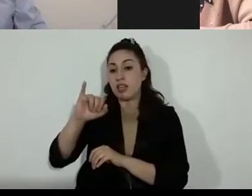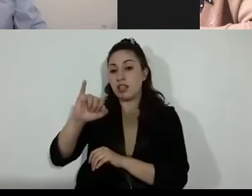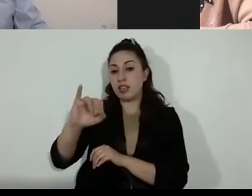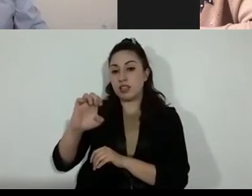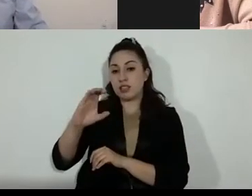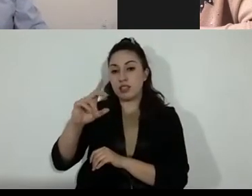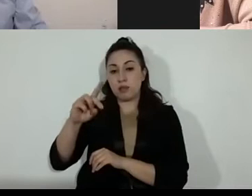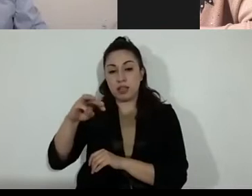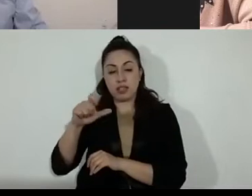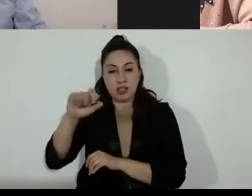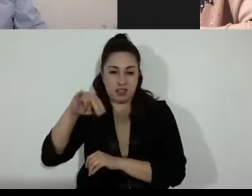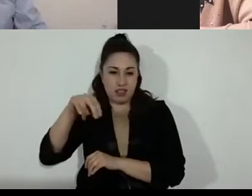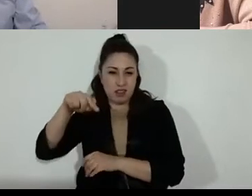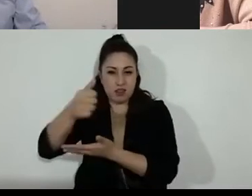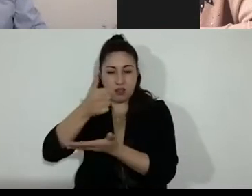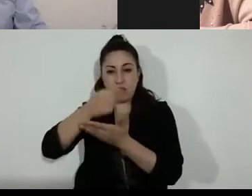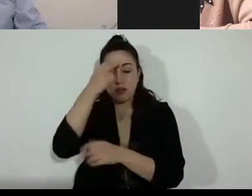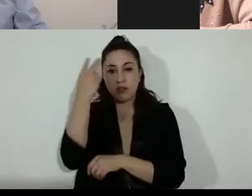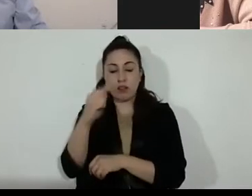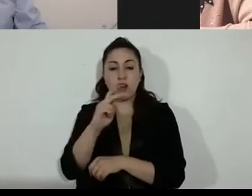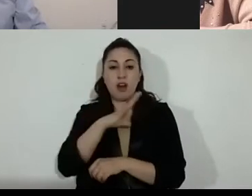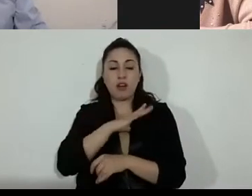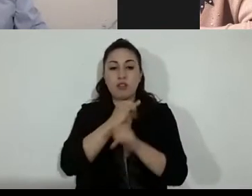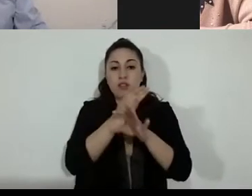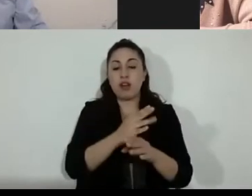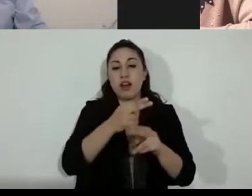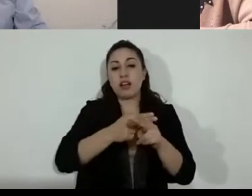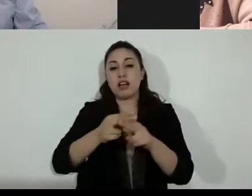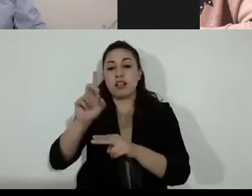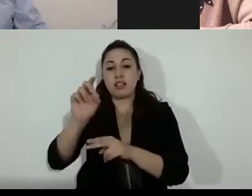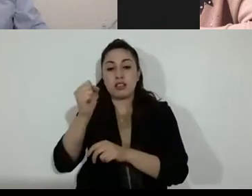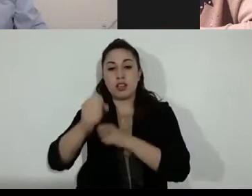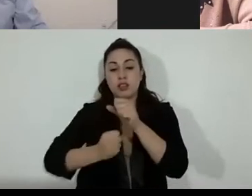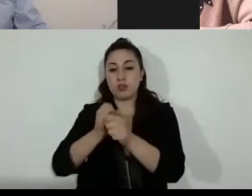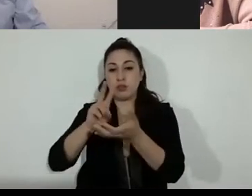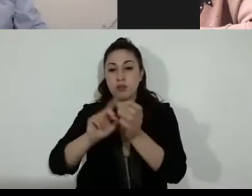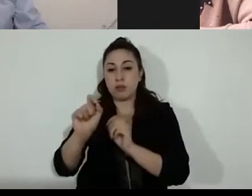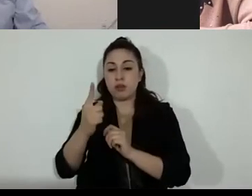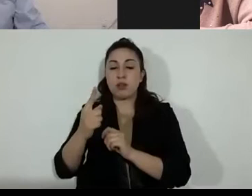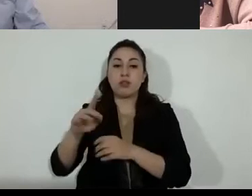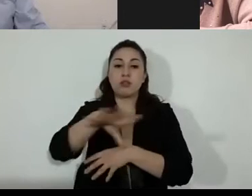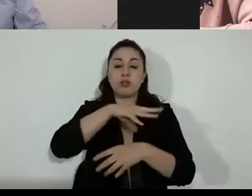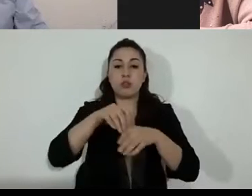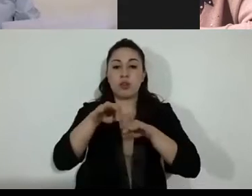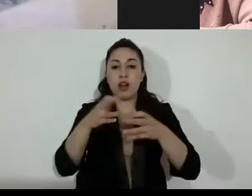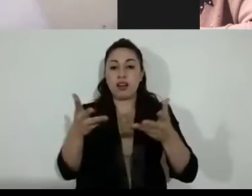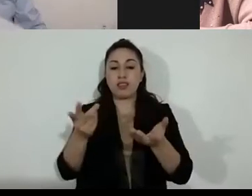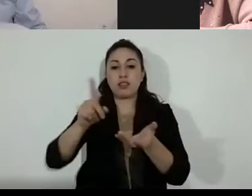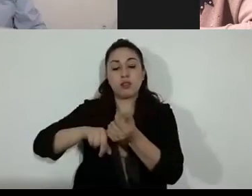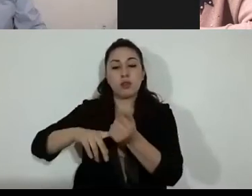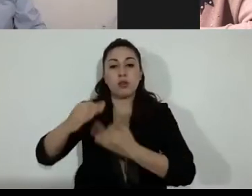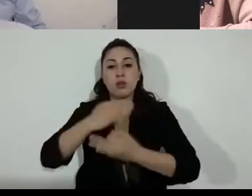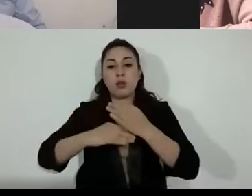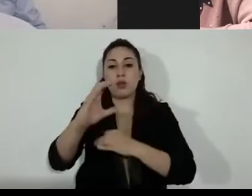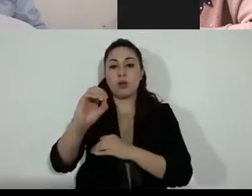por el cual remiten el avance con corte al 30 de septiembre del 2021 de los trabajos realizados por las comisiones de participación